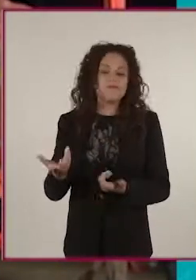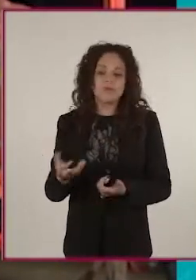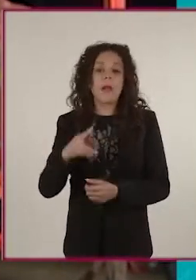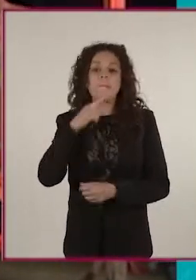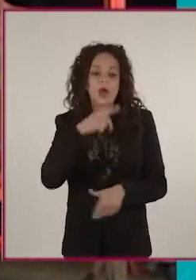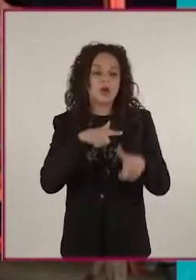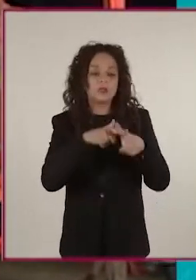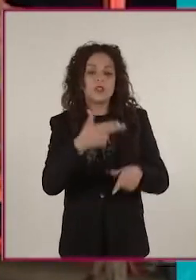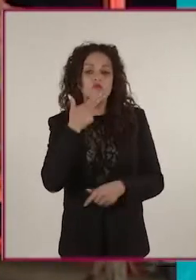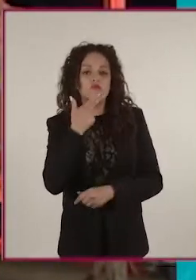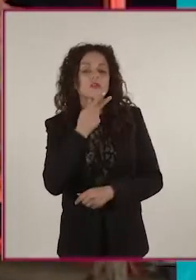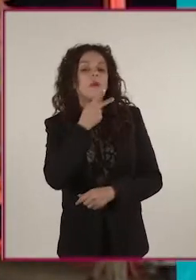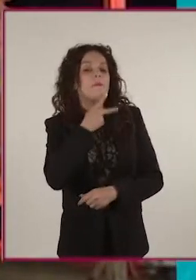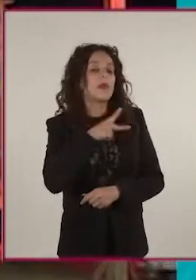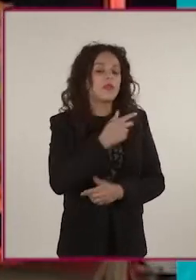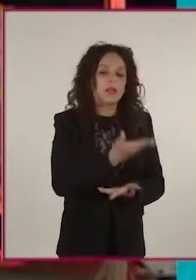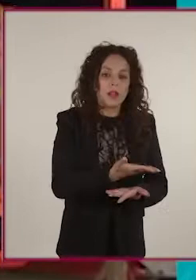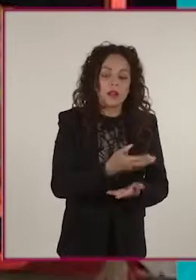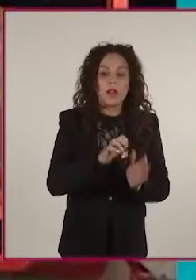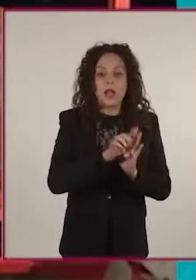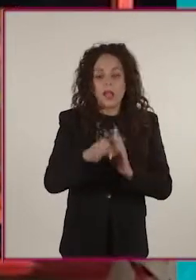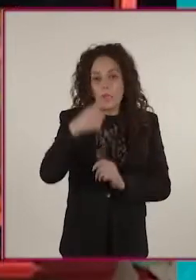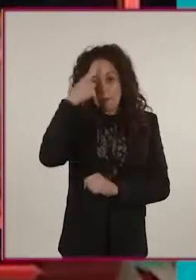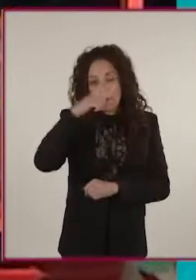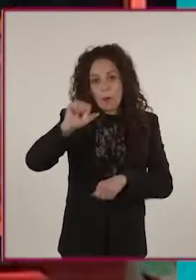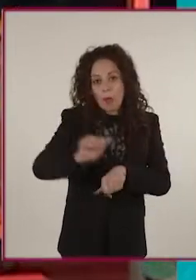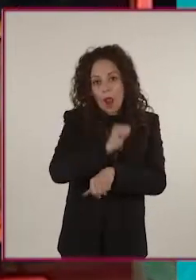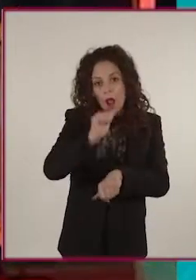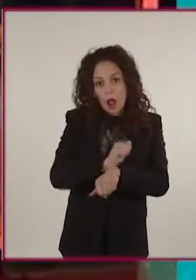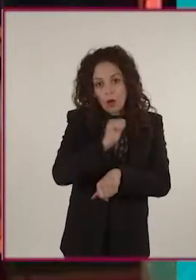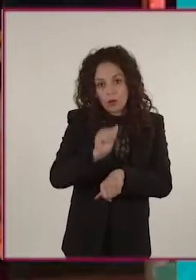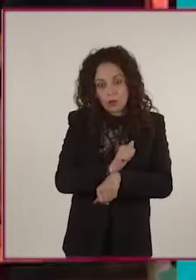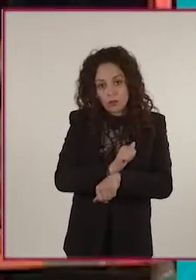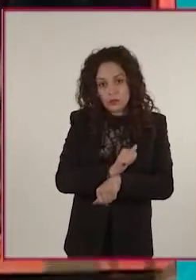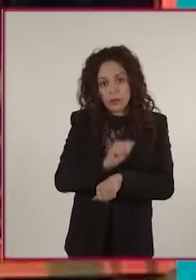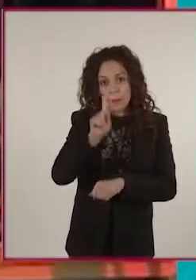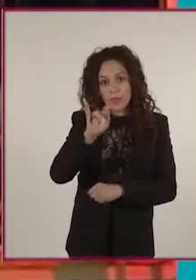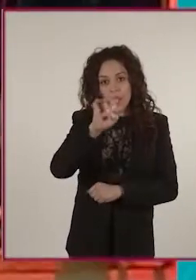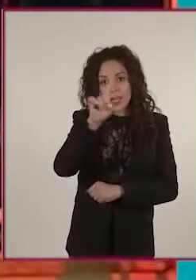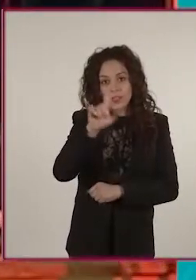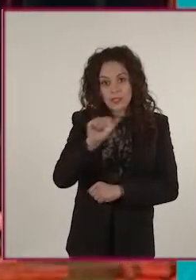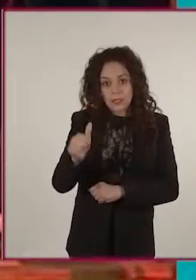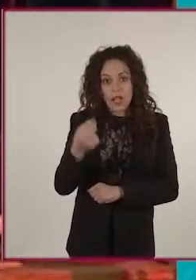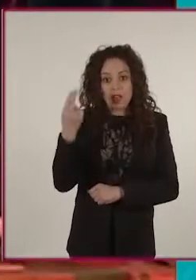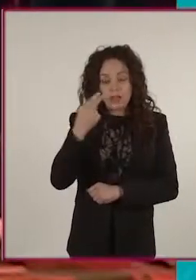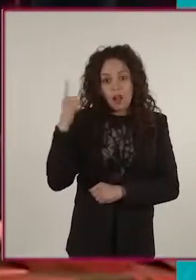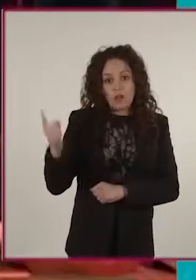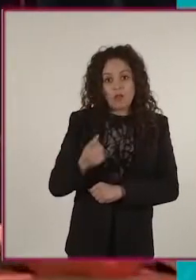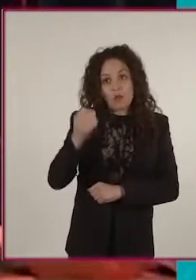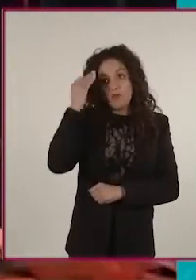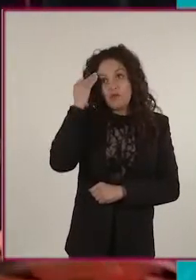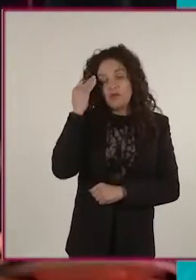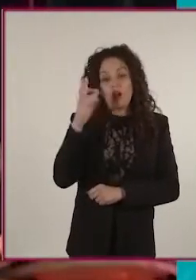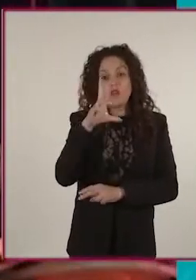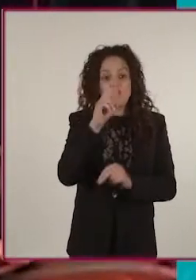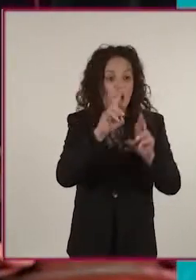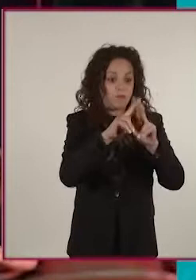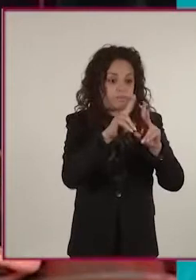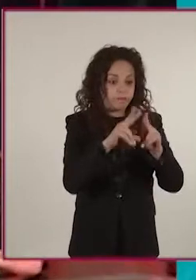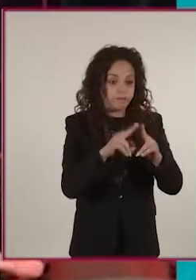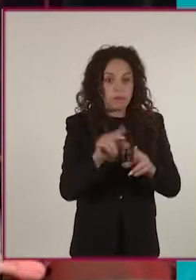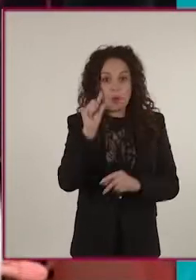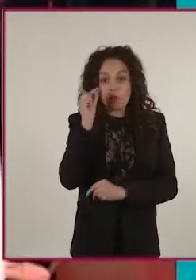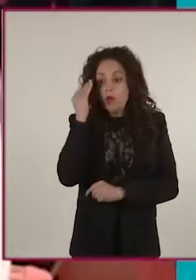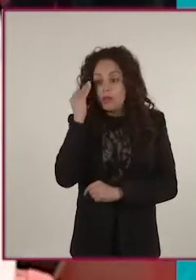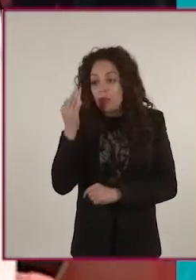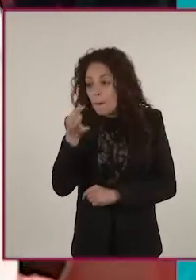petróleo, como por ejemplo para hacer piezas de un automóvil, ¿no? Claro. Que lo que queremos es que duren mucho y no que se nos destruyan en poco tiempo. Sí, ahí